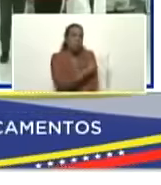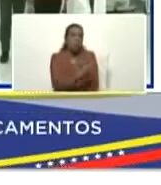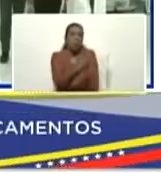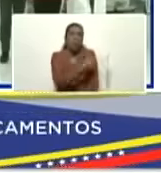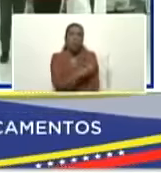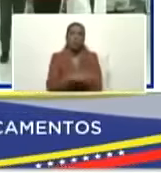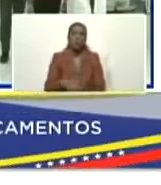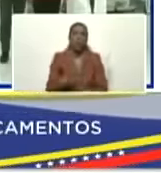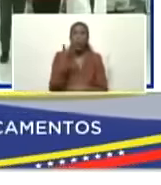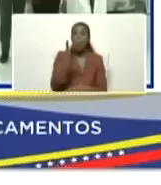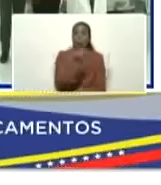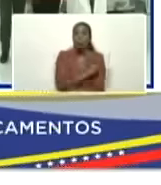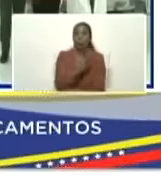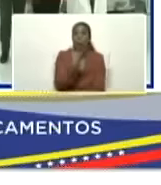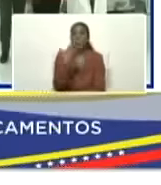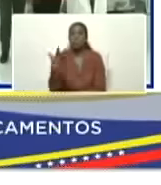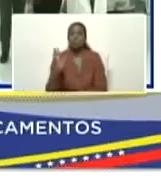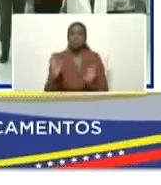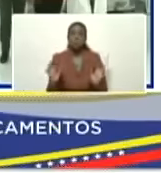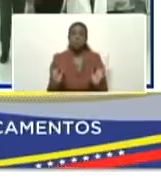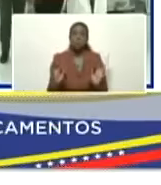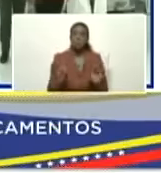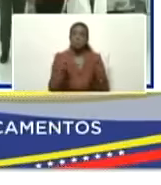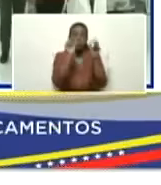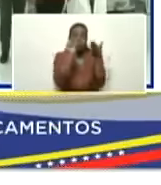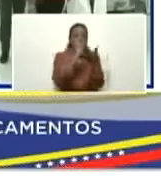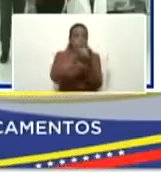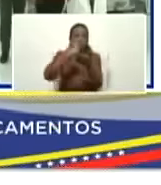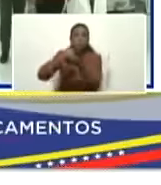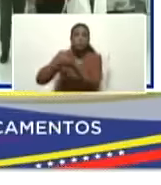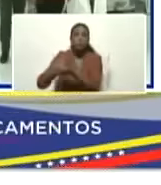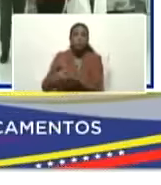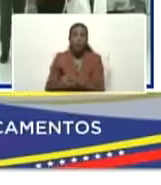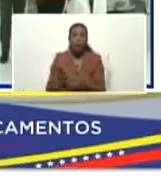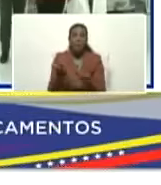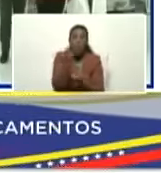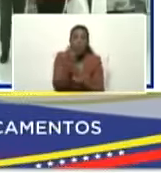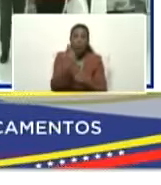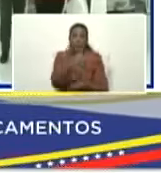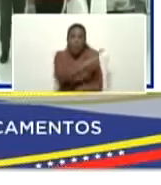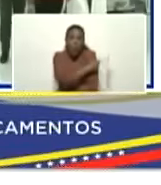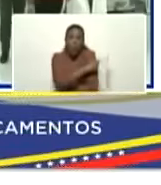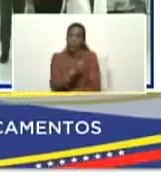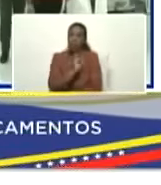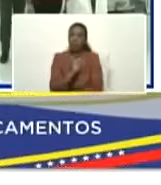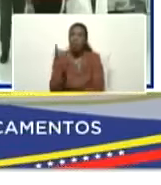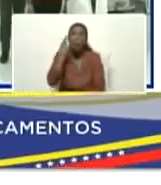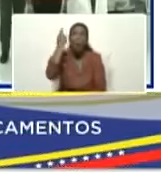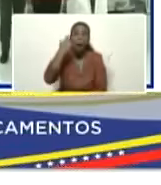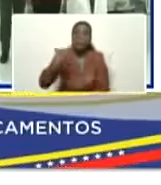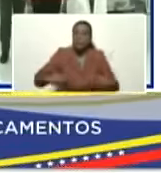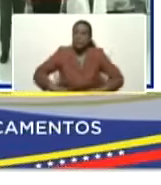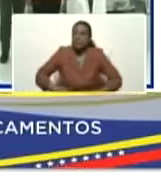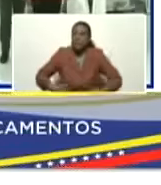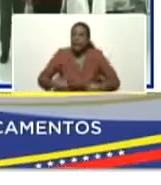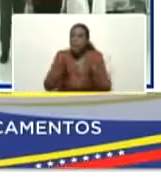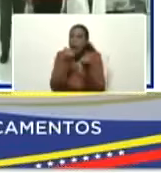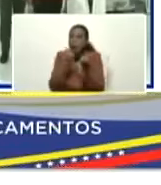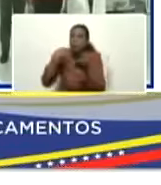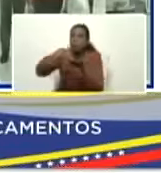Hubo gente que se vacunó 4 o 5. Pero aquí vacuna no le faltó al pueblo. Pariendo la